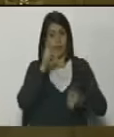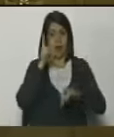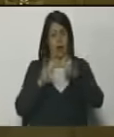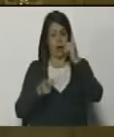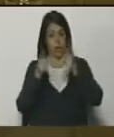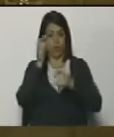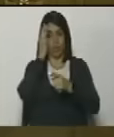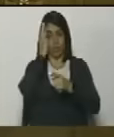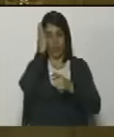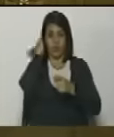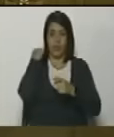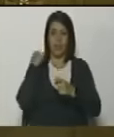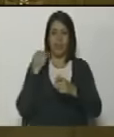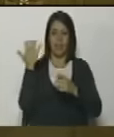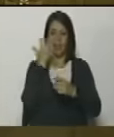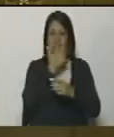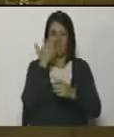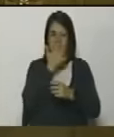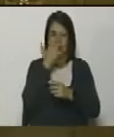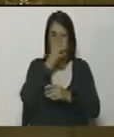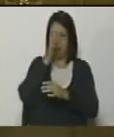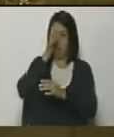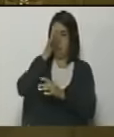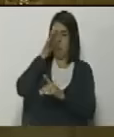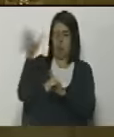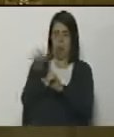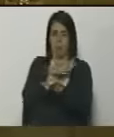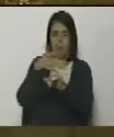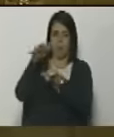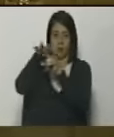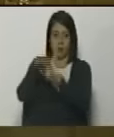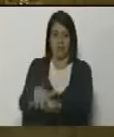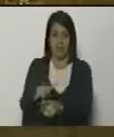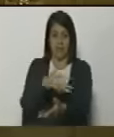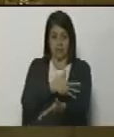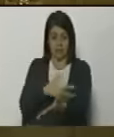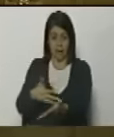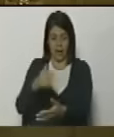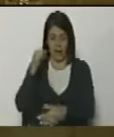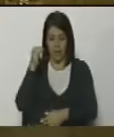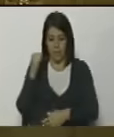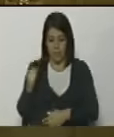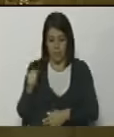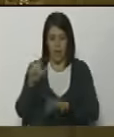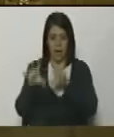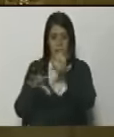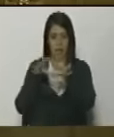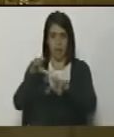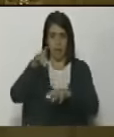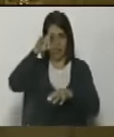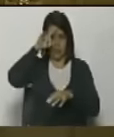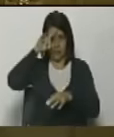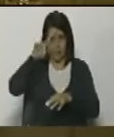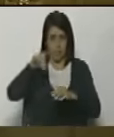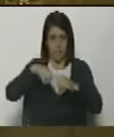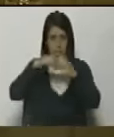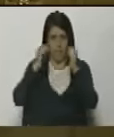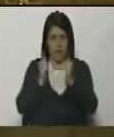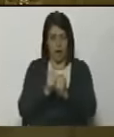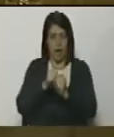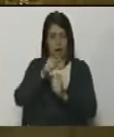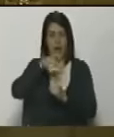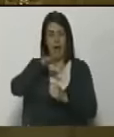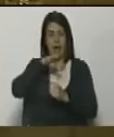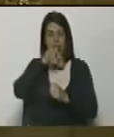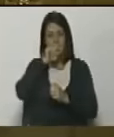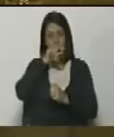algunos divertirse con torturas, con violencia y con sangre. Corridas de toros, peleas de gallos,